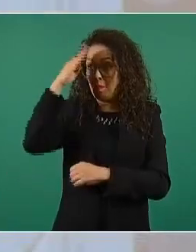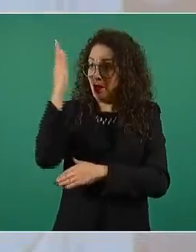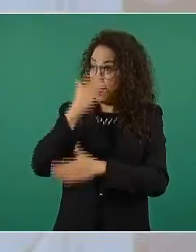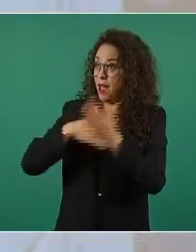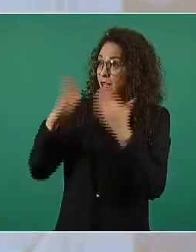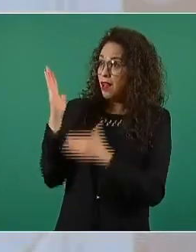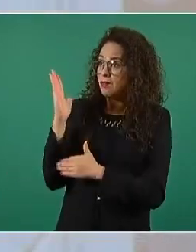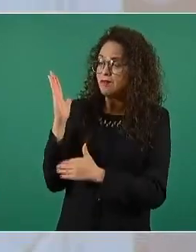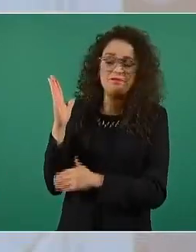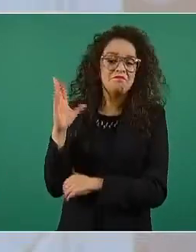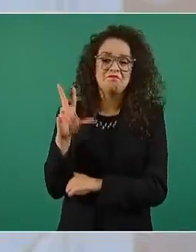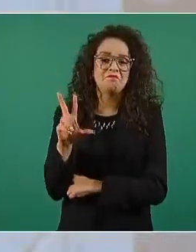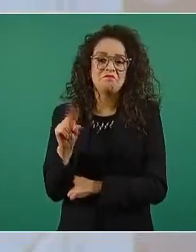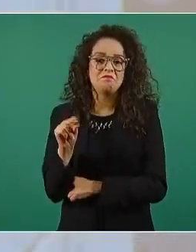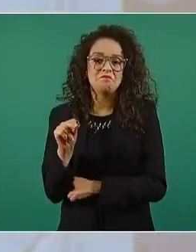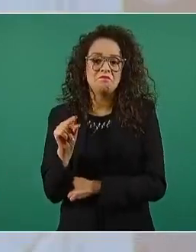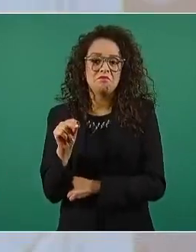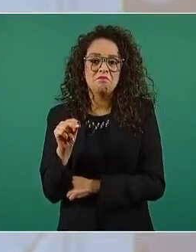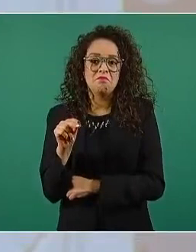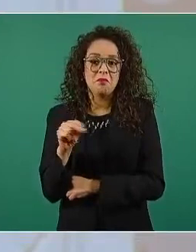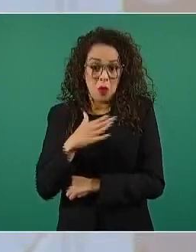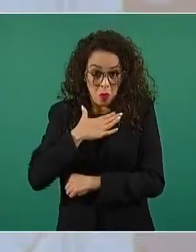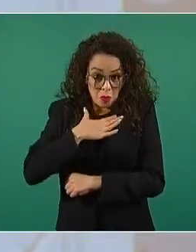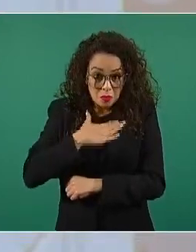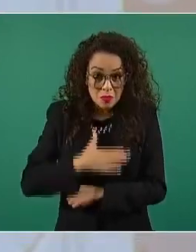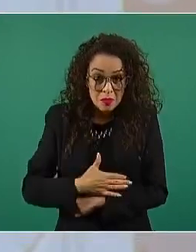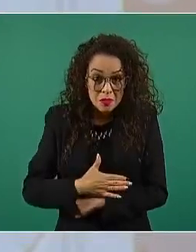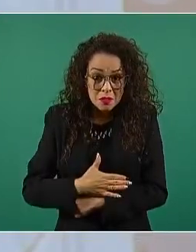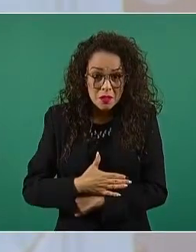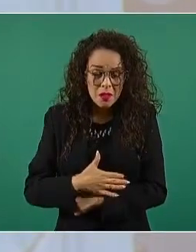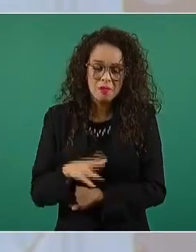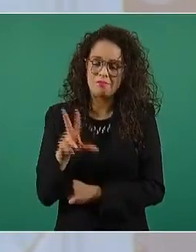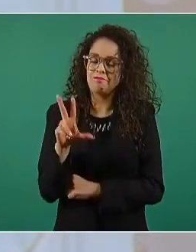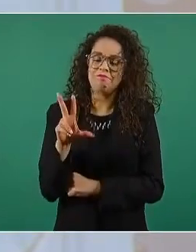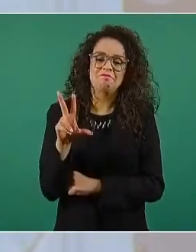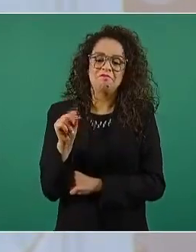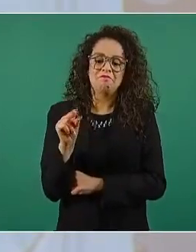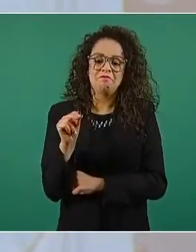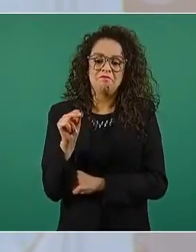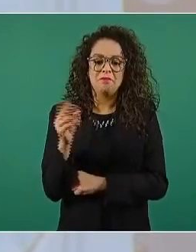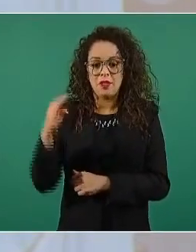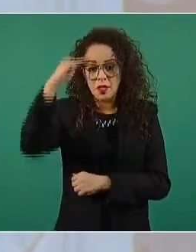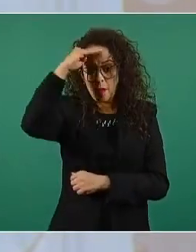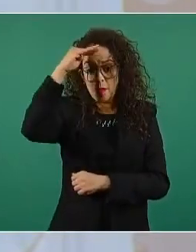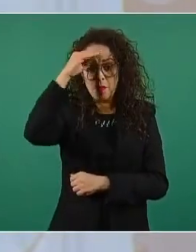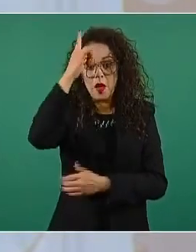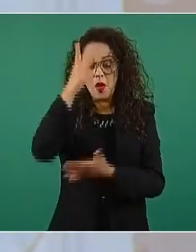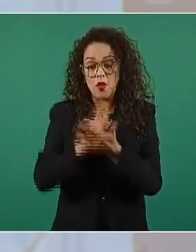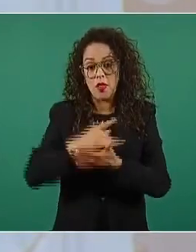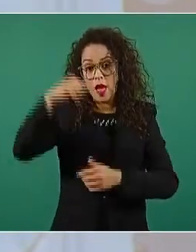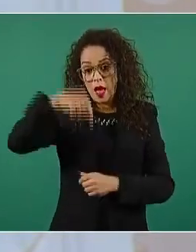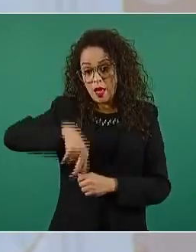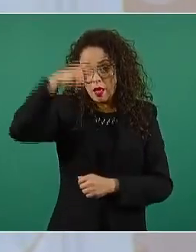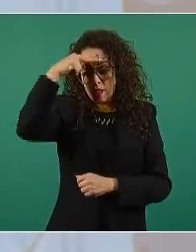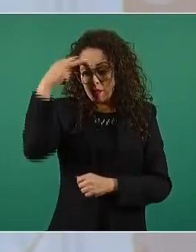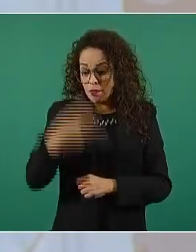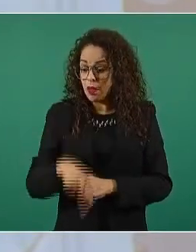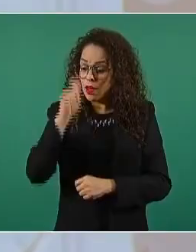menos de justicia. Solo pensemos que en nuestro país, durante la